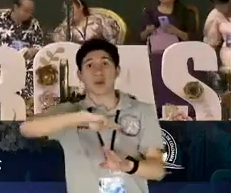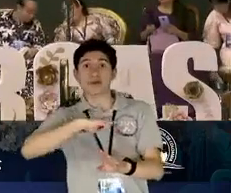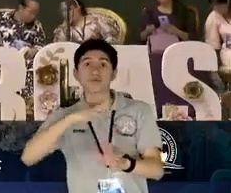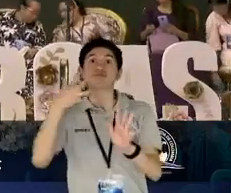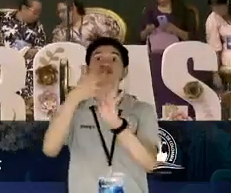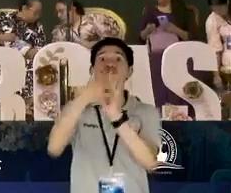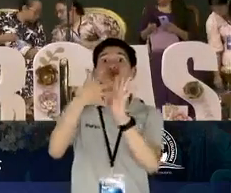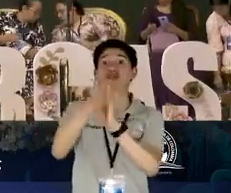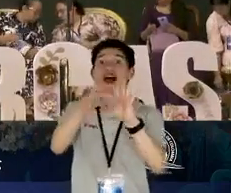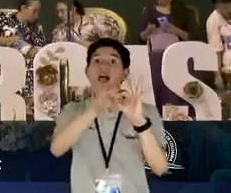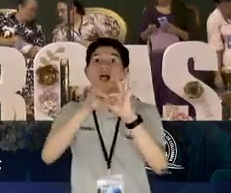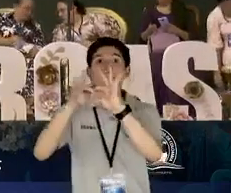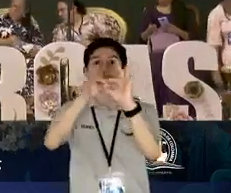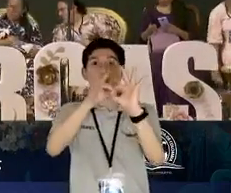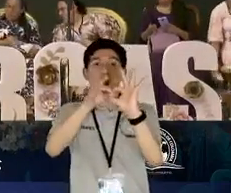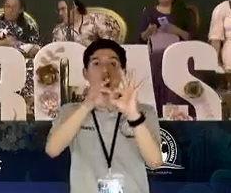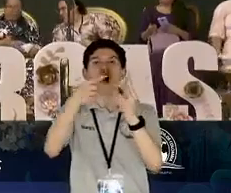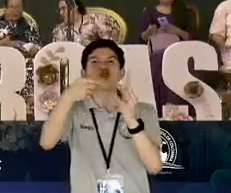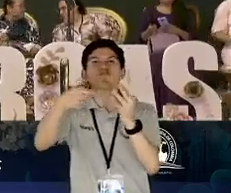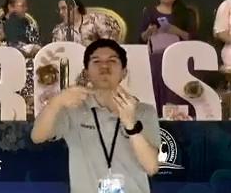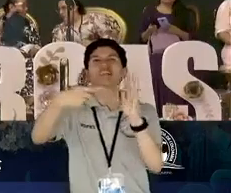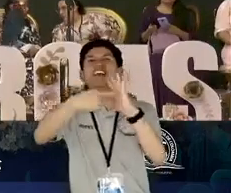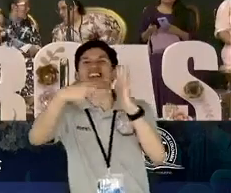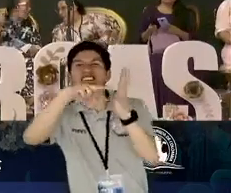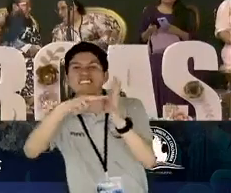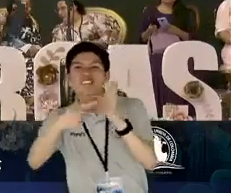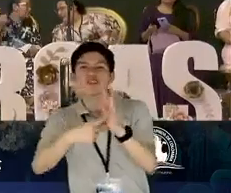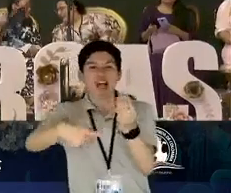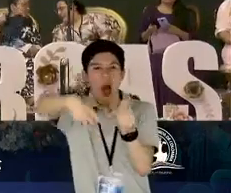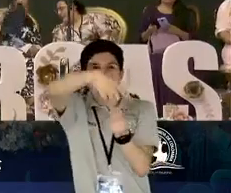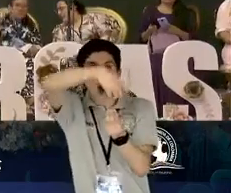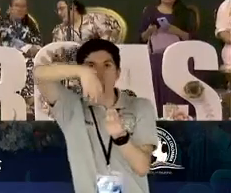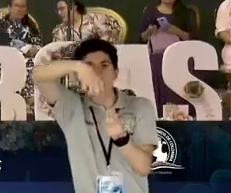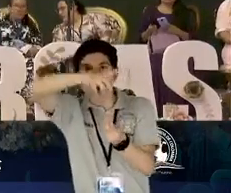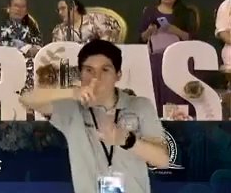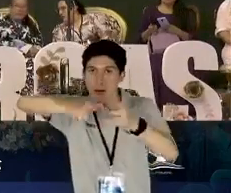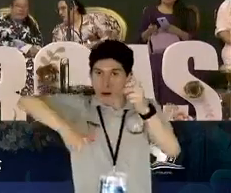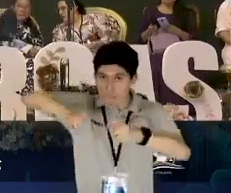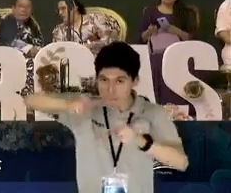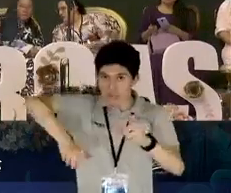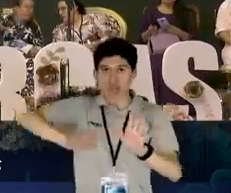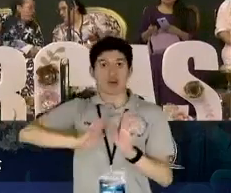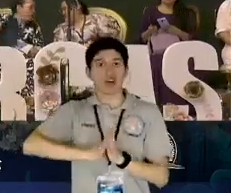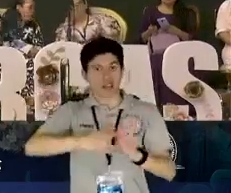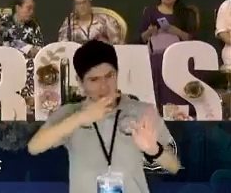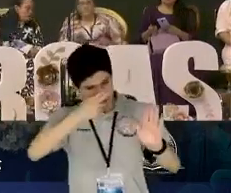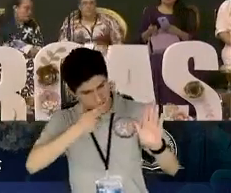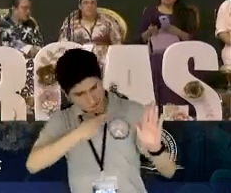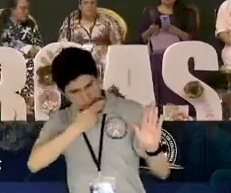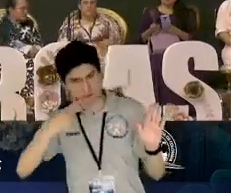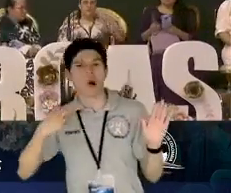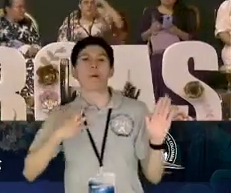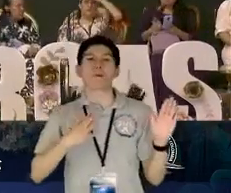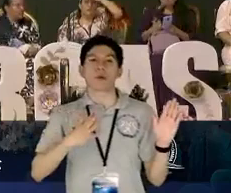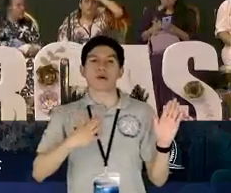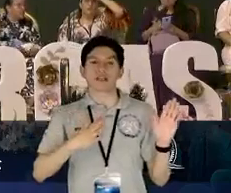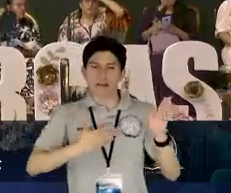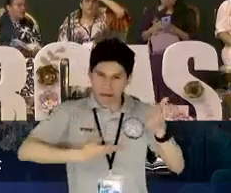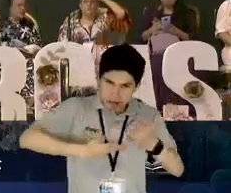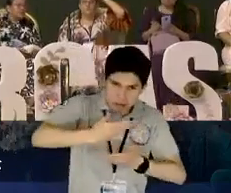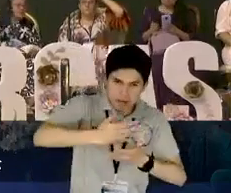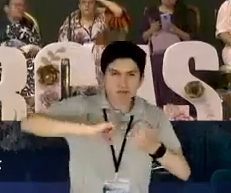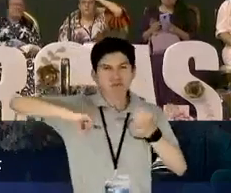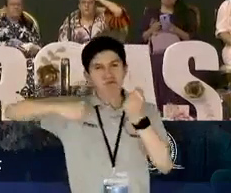de un grupo de personas que son solidarias, que son comprometidas, que ejercen una